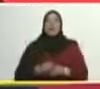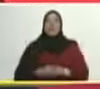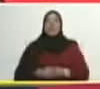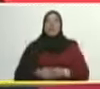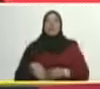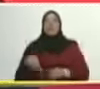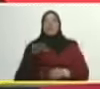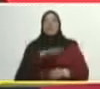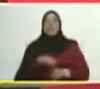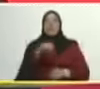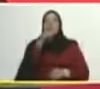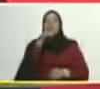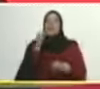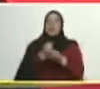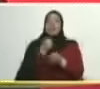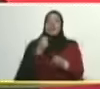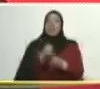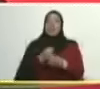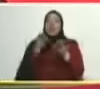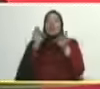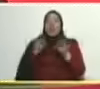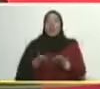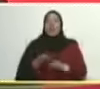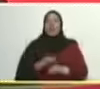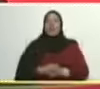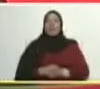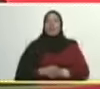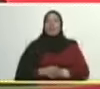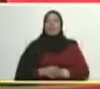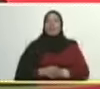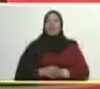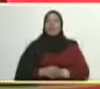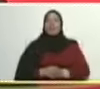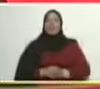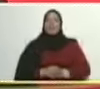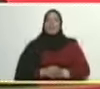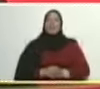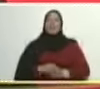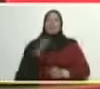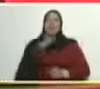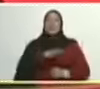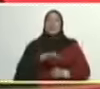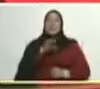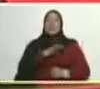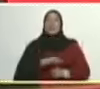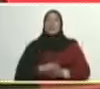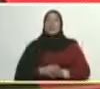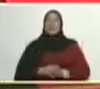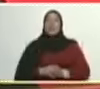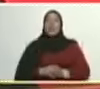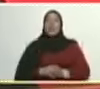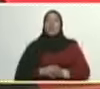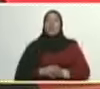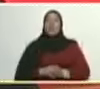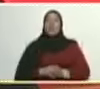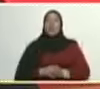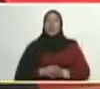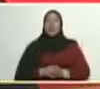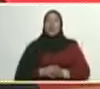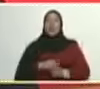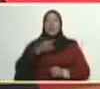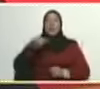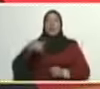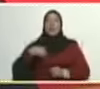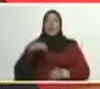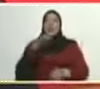solidaridad con México, con el pueblo mexicano, con el hermano presidente López Obrador, nuestra hermana Alicia Bárcena y